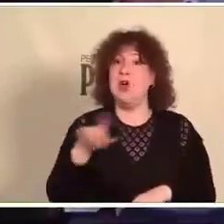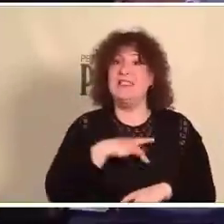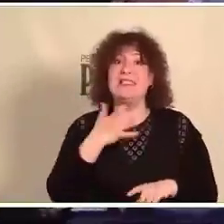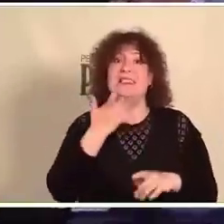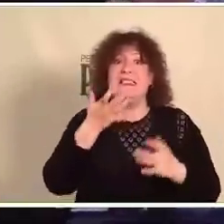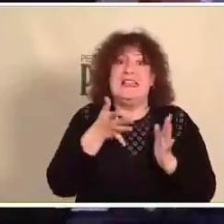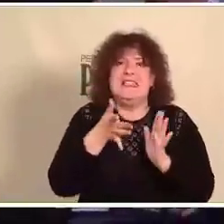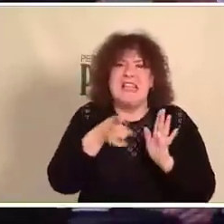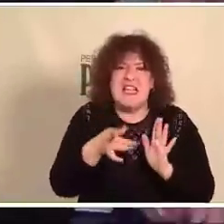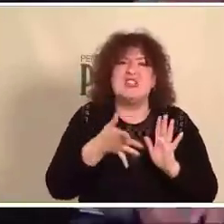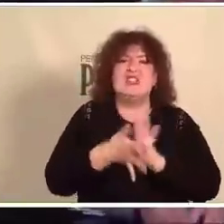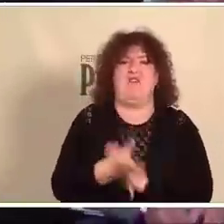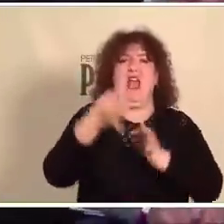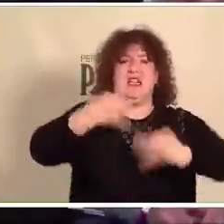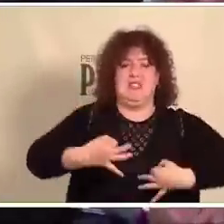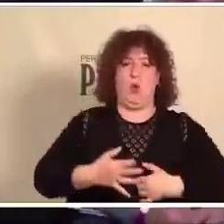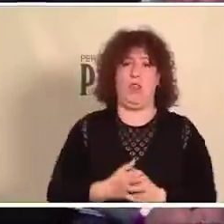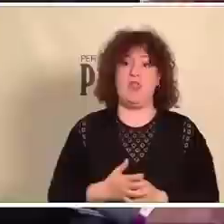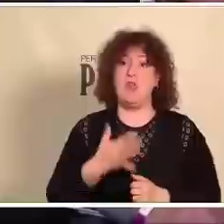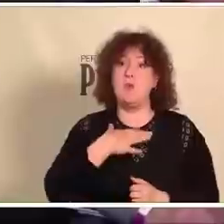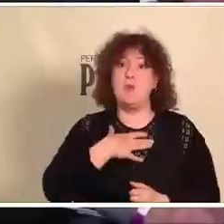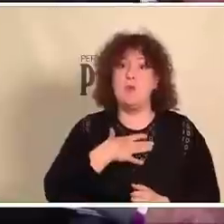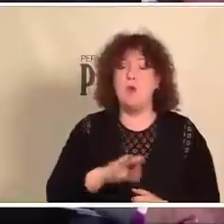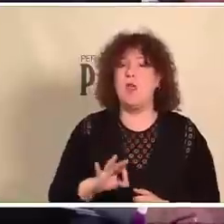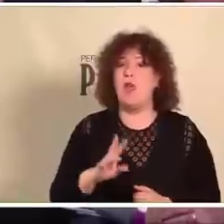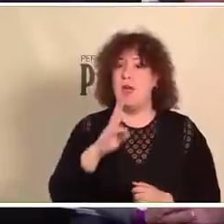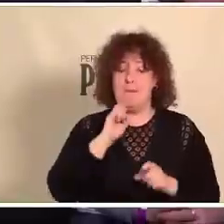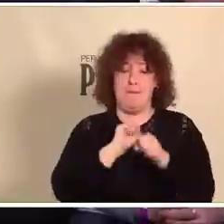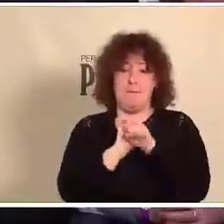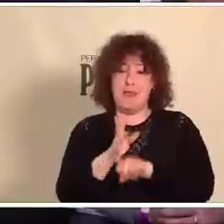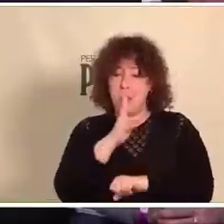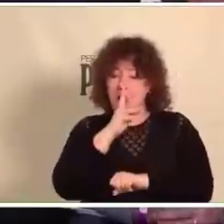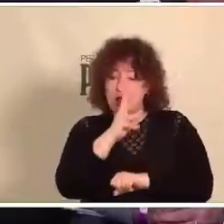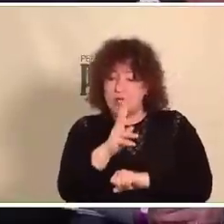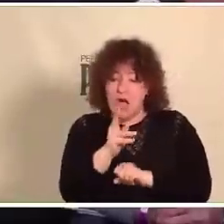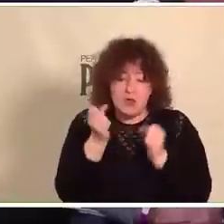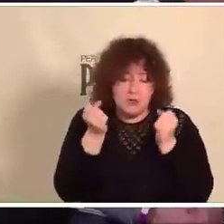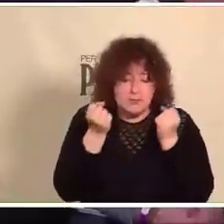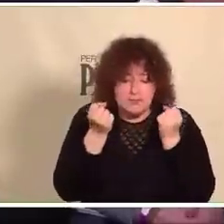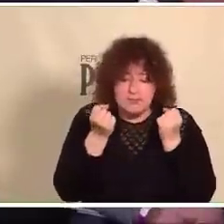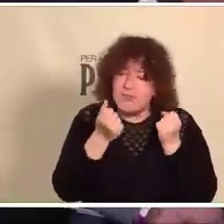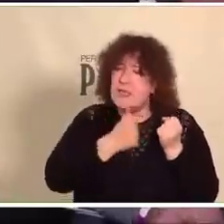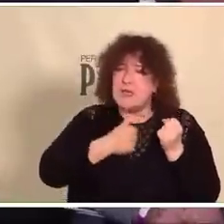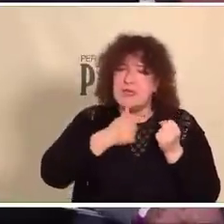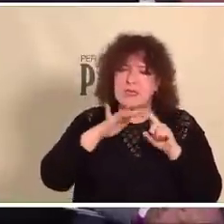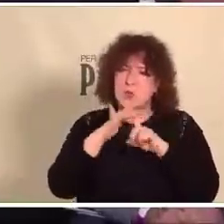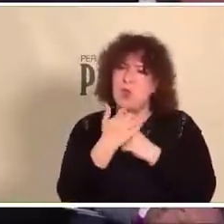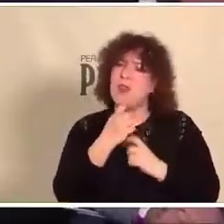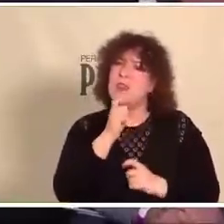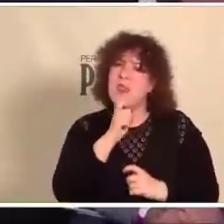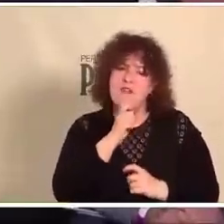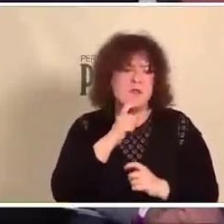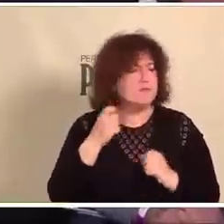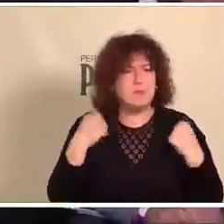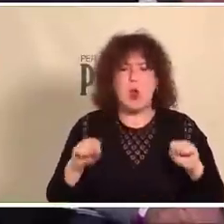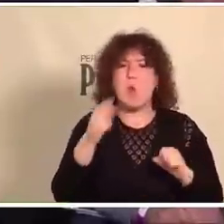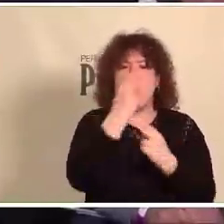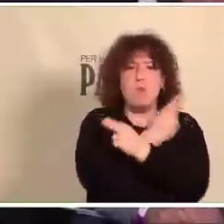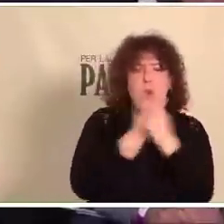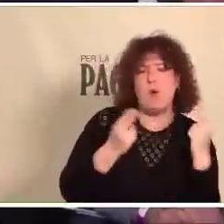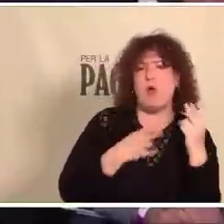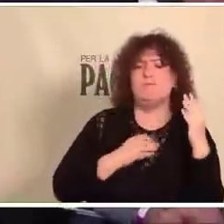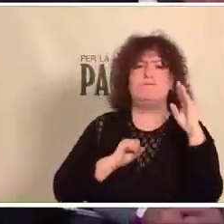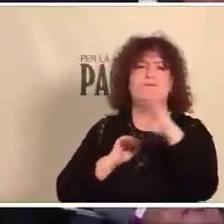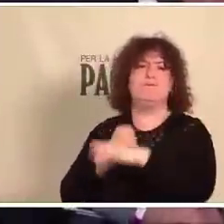sabemos lo que es que las cosas se pongan difíciles después de dos años de pandemia lo público y lo común se ponga del lado de la gente también